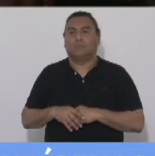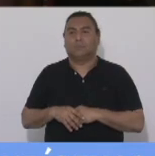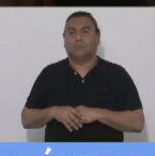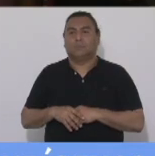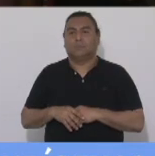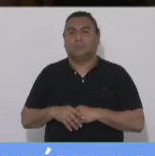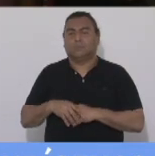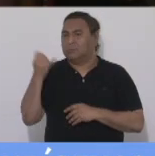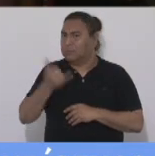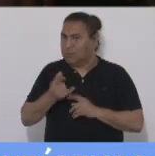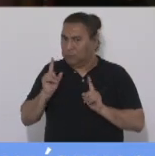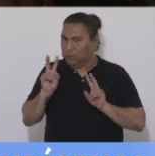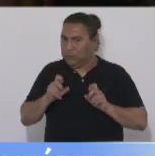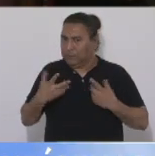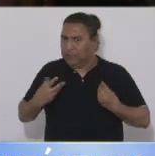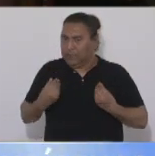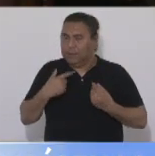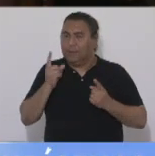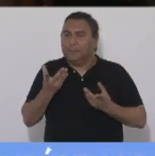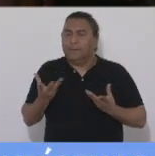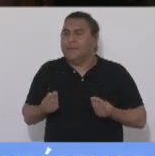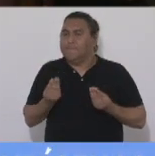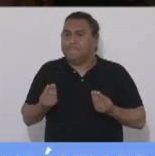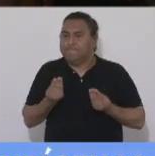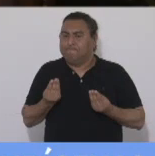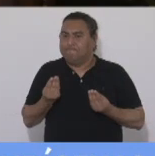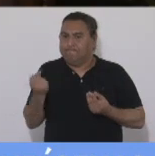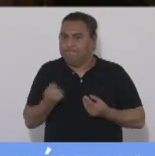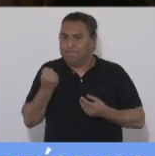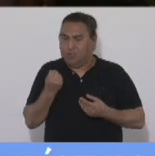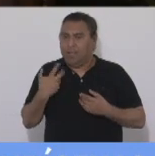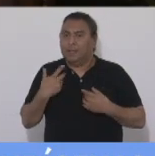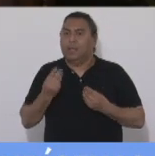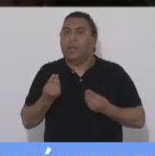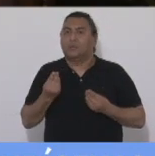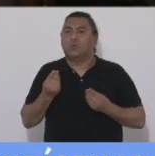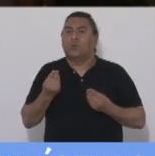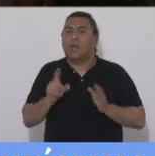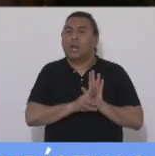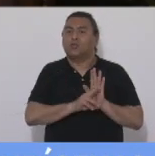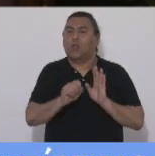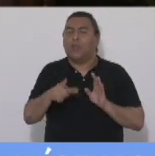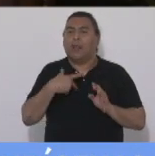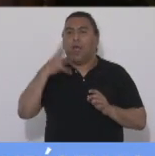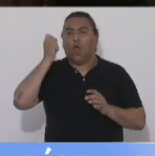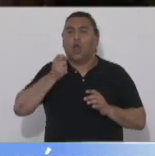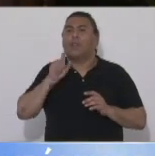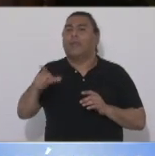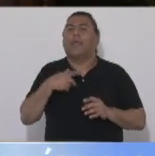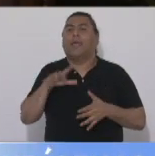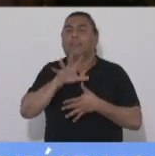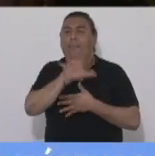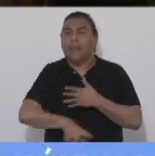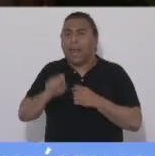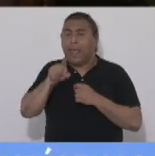Hay un caso relevante, que es una resolución de la Corte Interamericana de Derechos